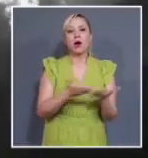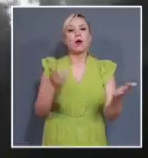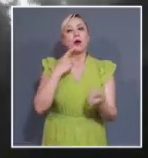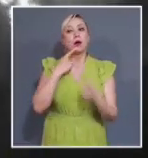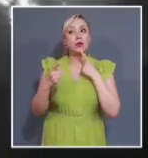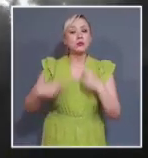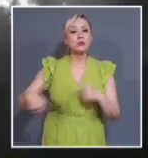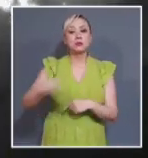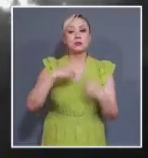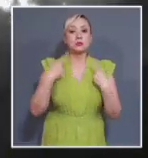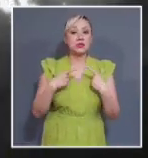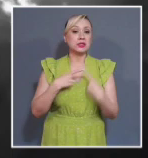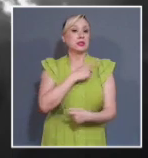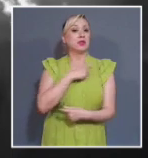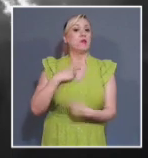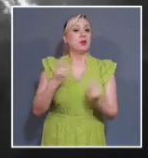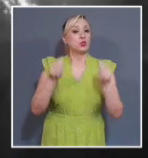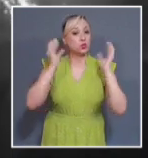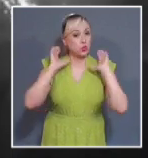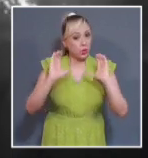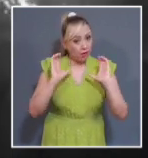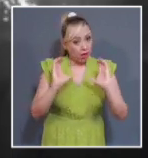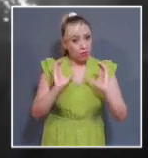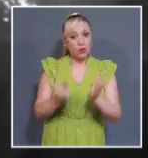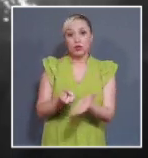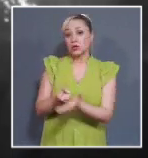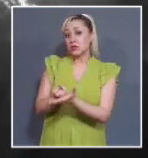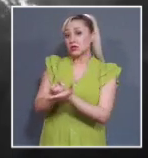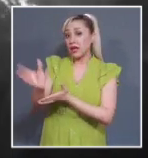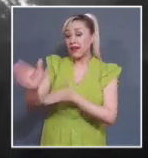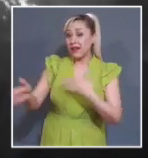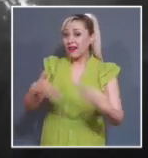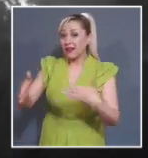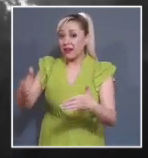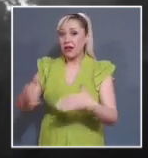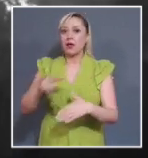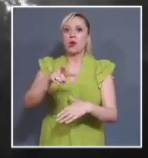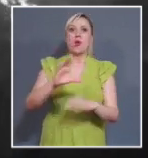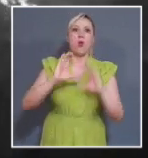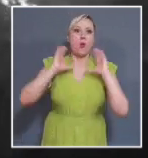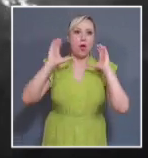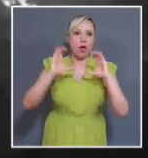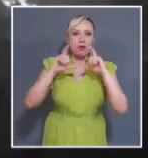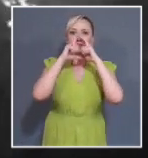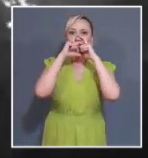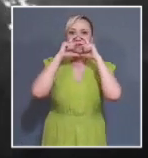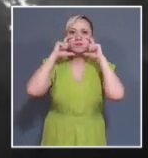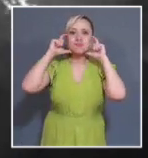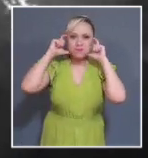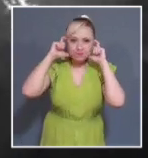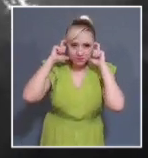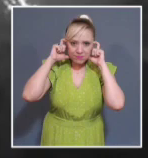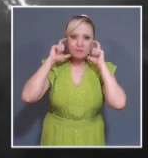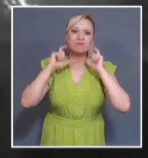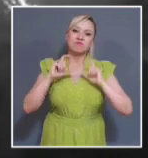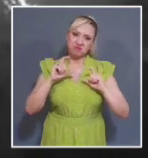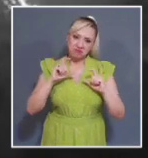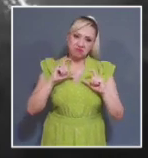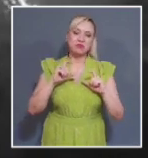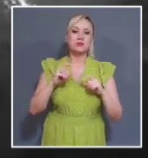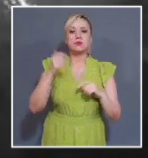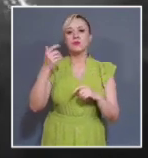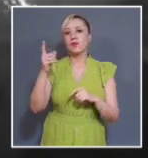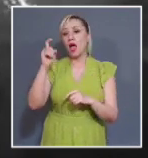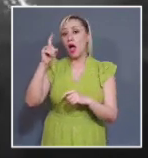tomar medidas de seguridad para prevenir enfermedades respiratorias, como cubrirse nariz y boca, cerrar depósitos de agua, puertas